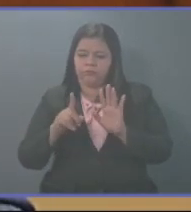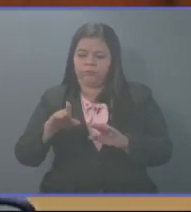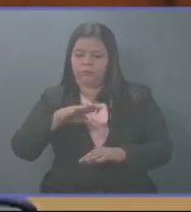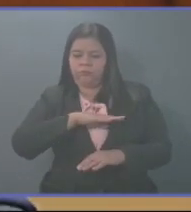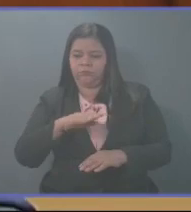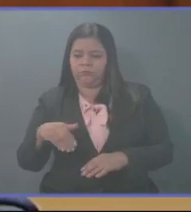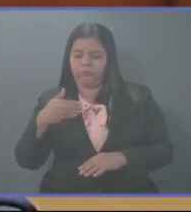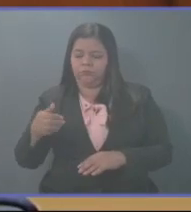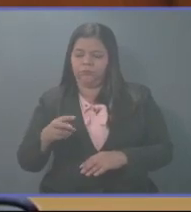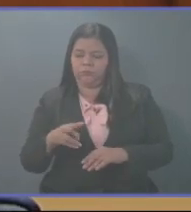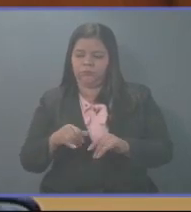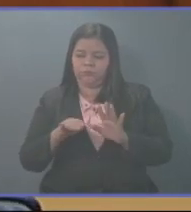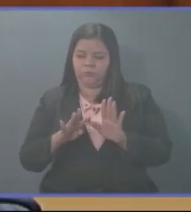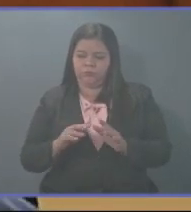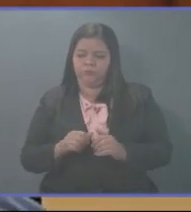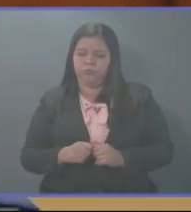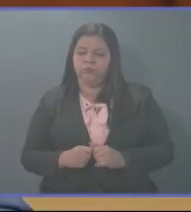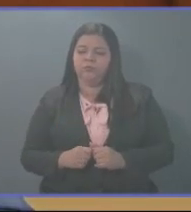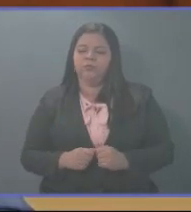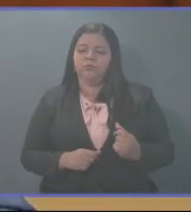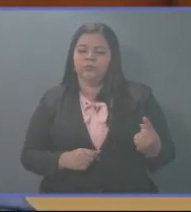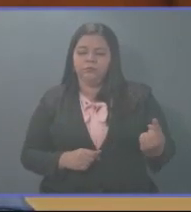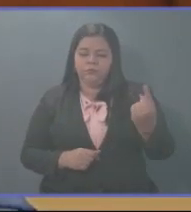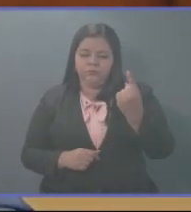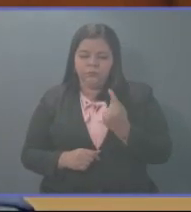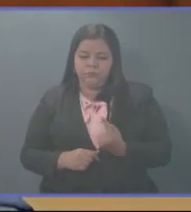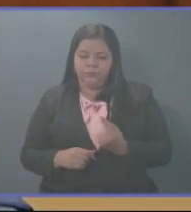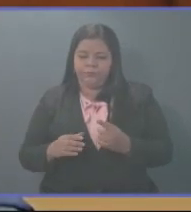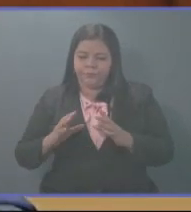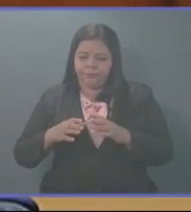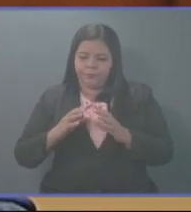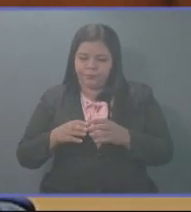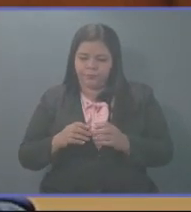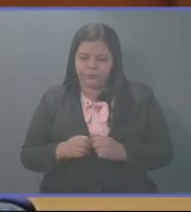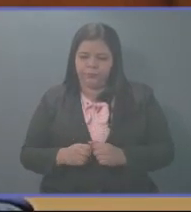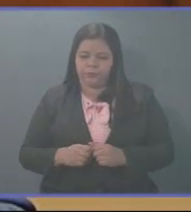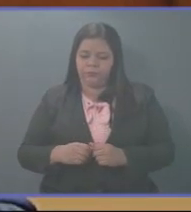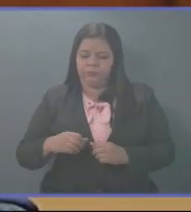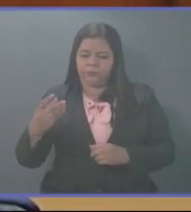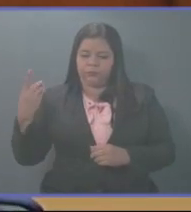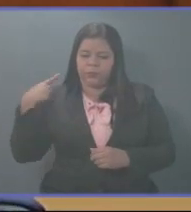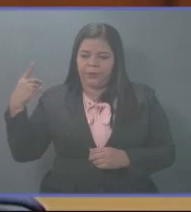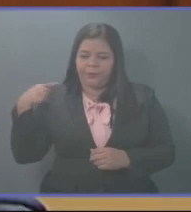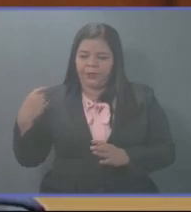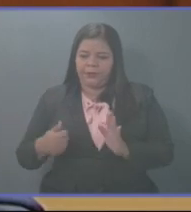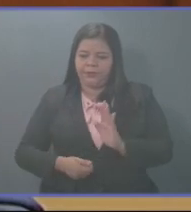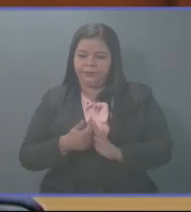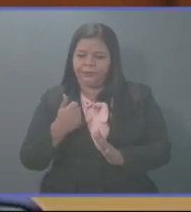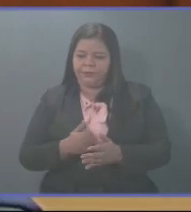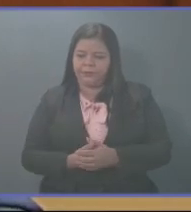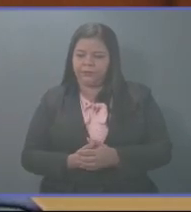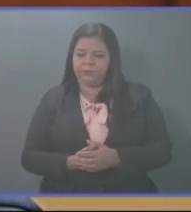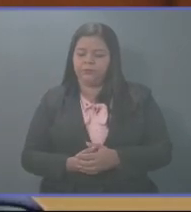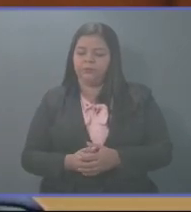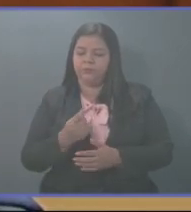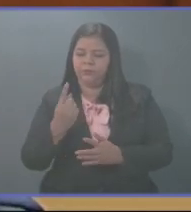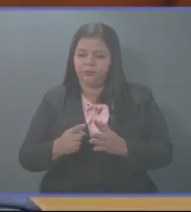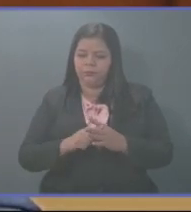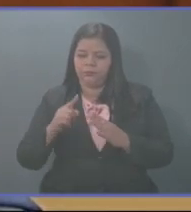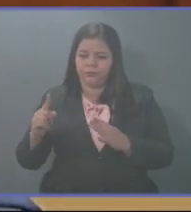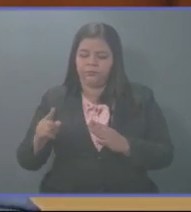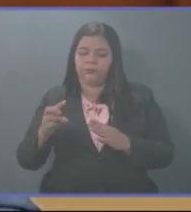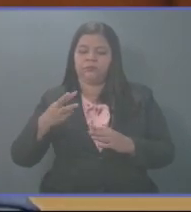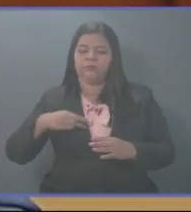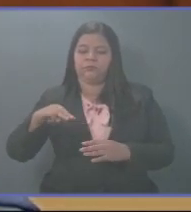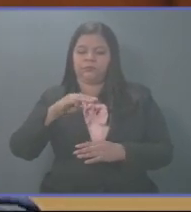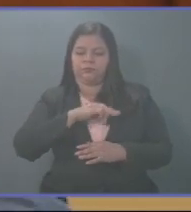de 2019 se recibió en la comisión a la Dirección de Víctimas y Migración Forzada del Ministerio